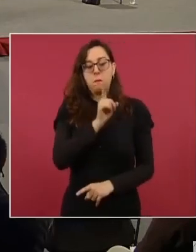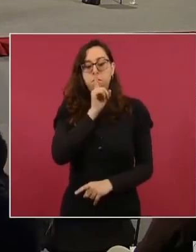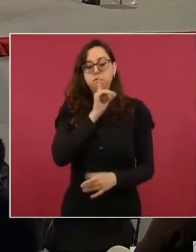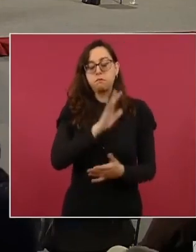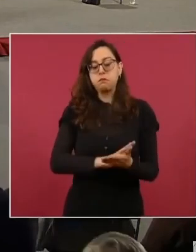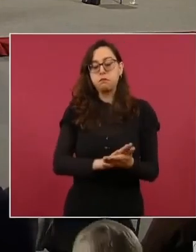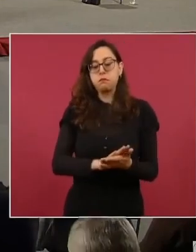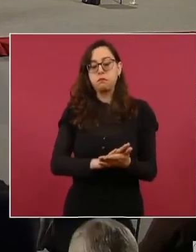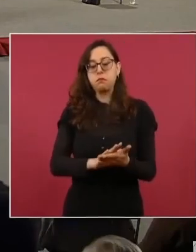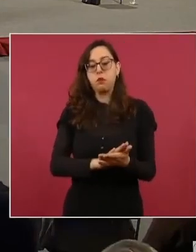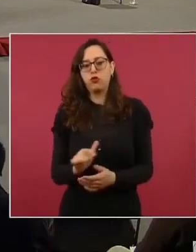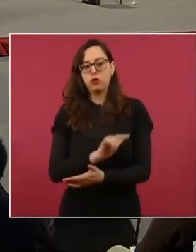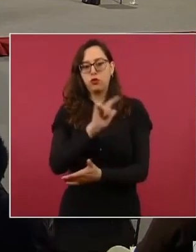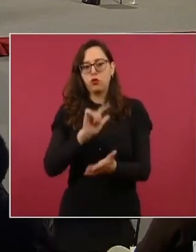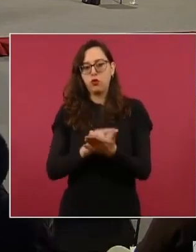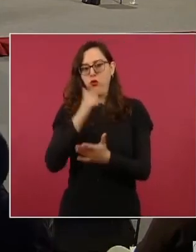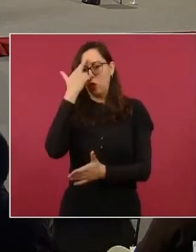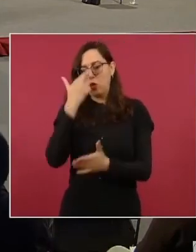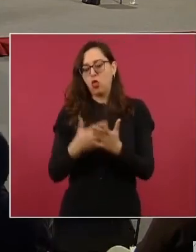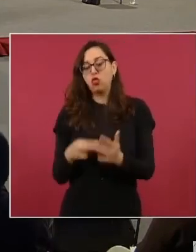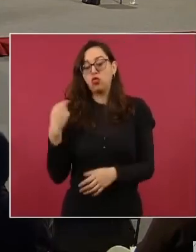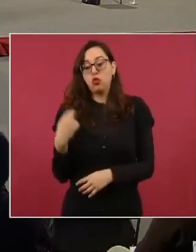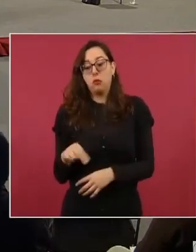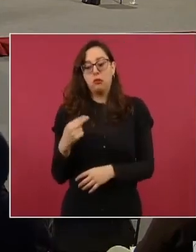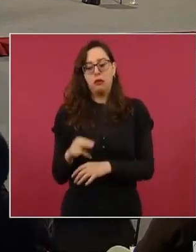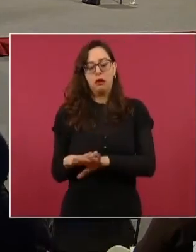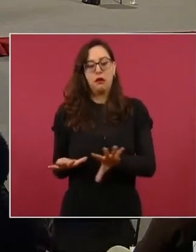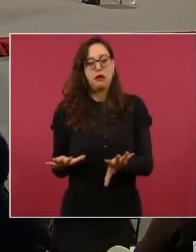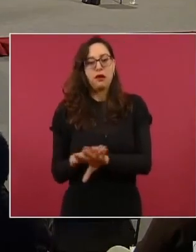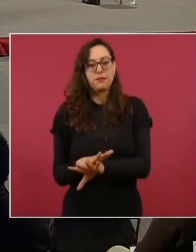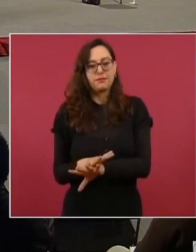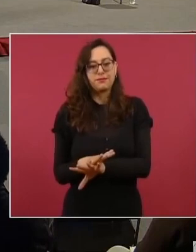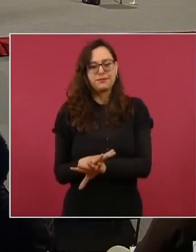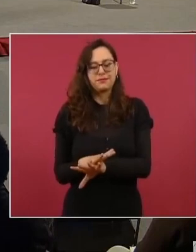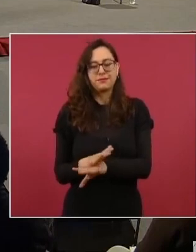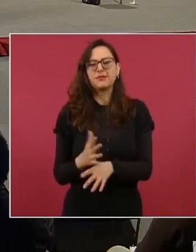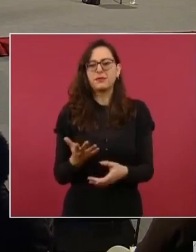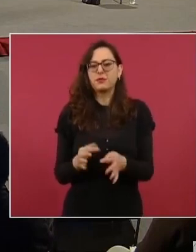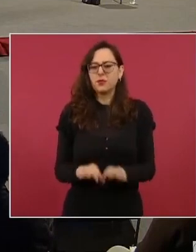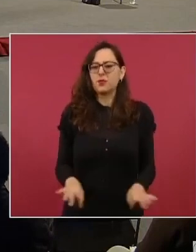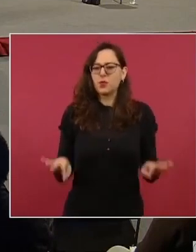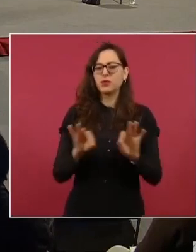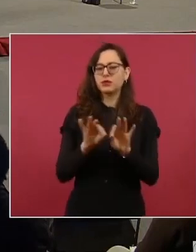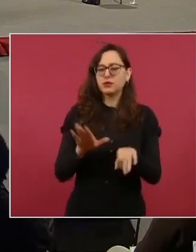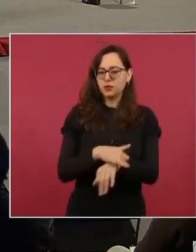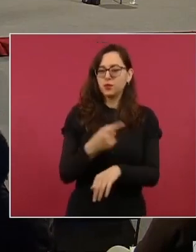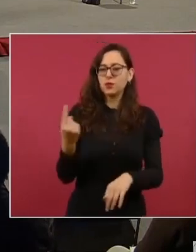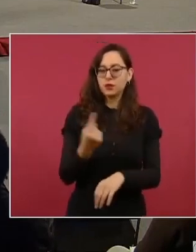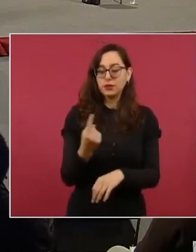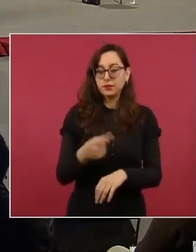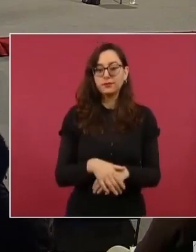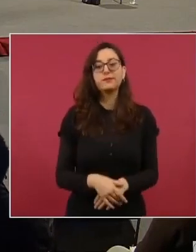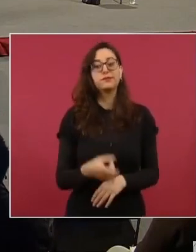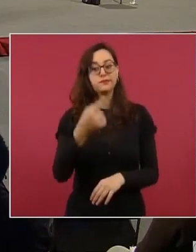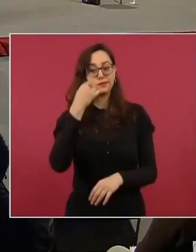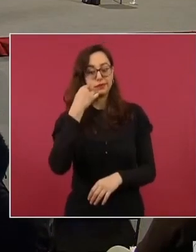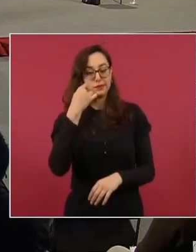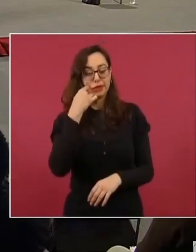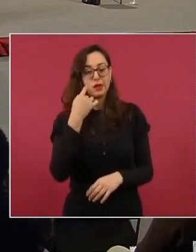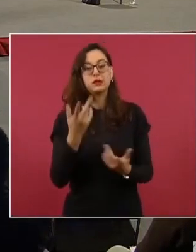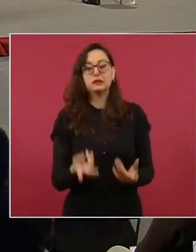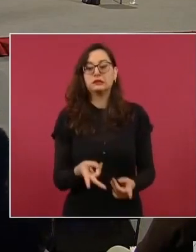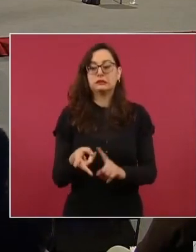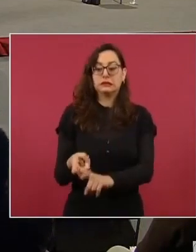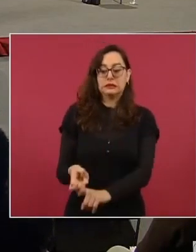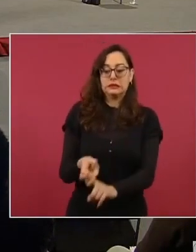el delito de desaparición de personas. Es sustantiva porque en el delito de desaparición forzada, que es por el que se realiza la condena, la pena va